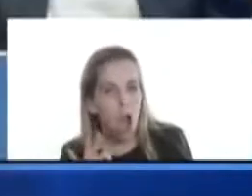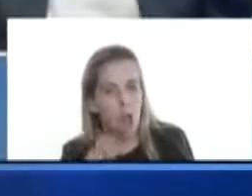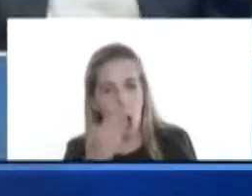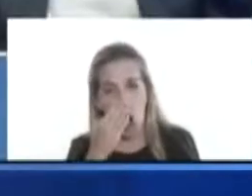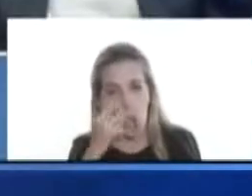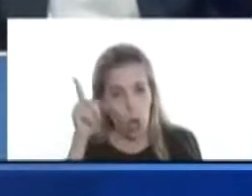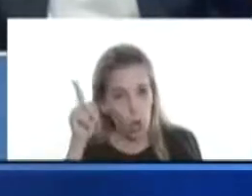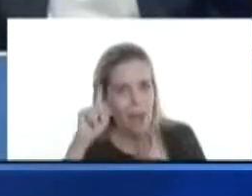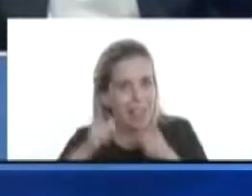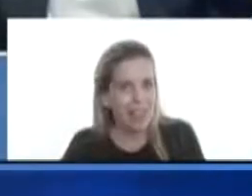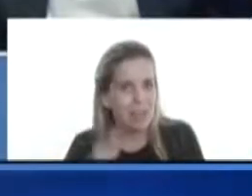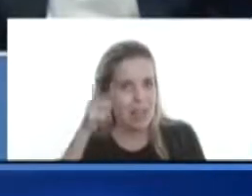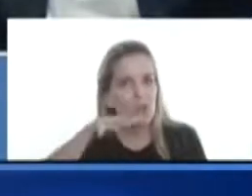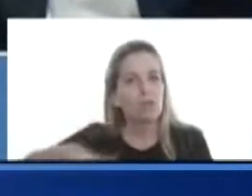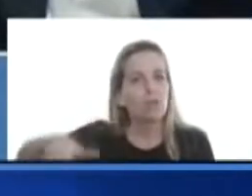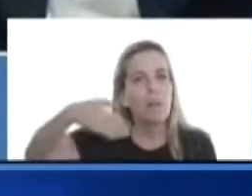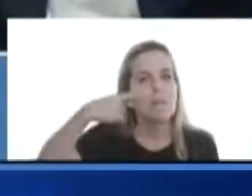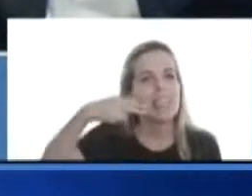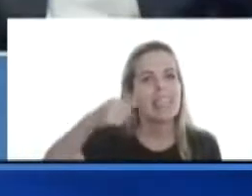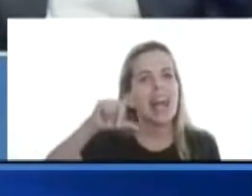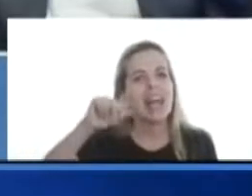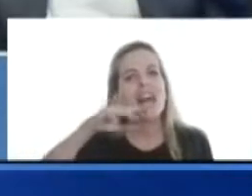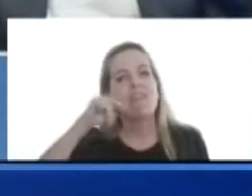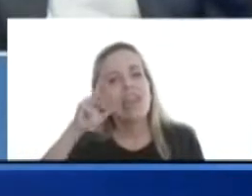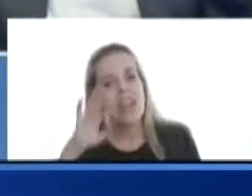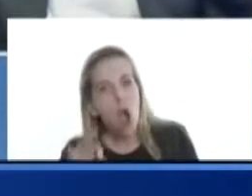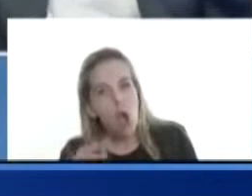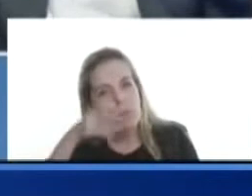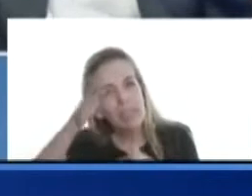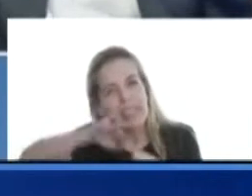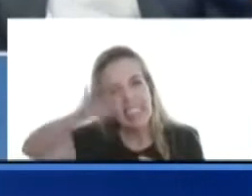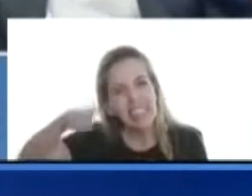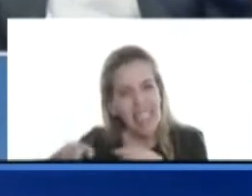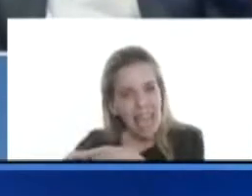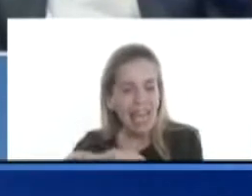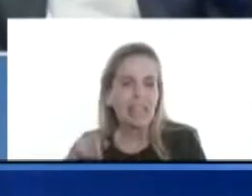Clavero, en esa zona del Valle de Punilla, en Tras las Sierras, que